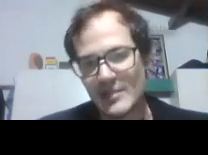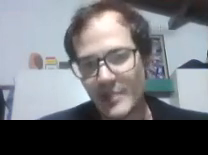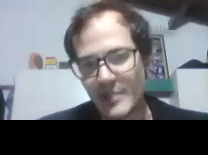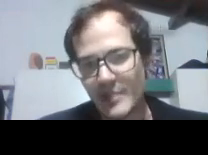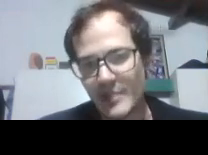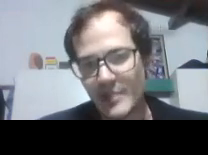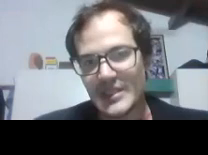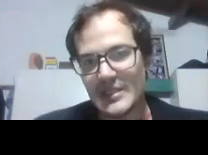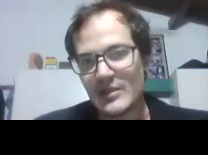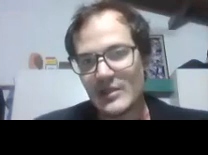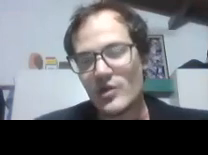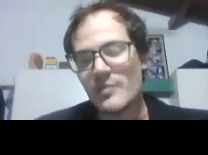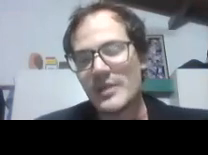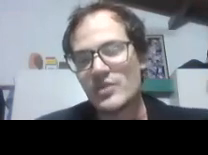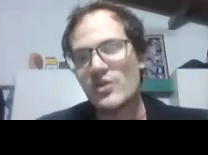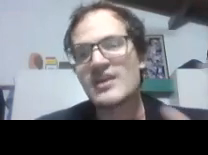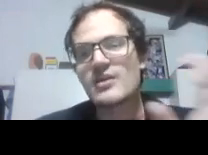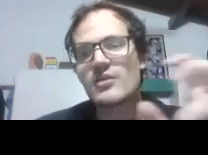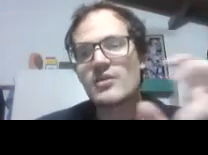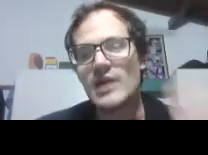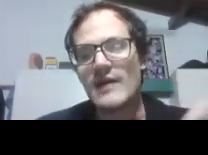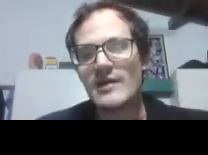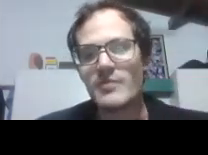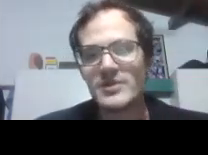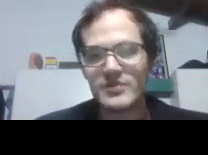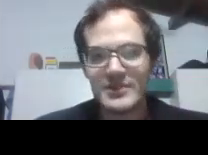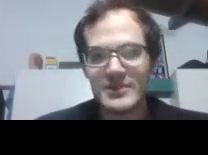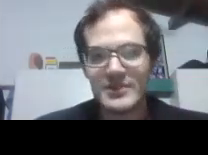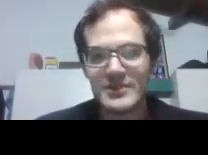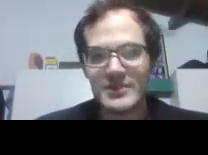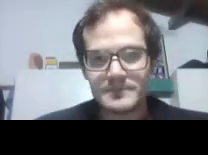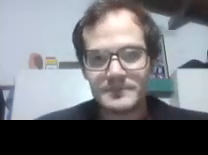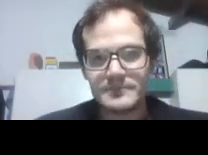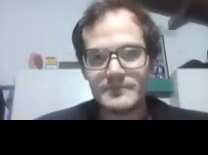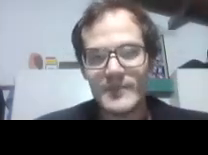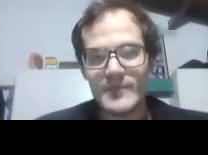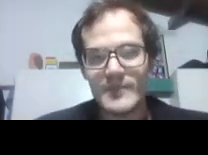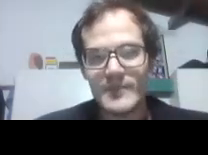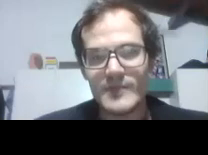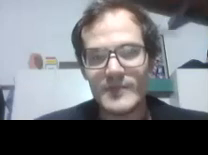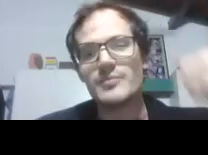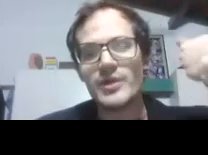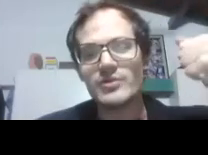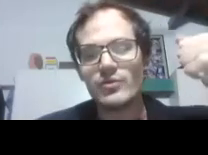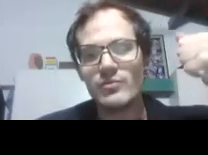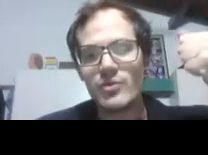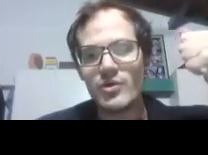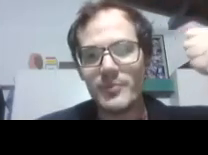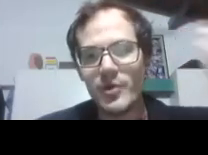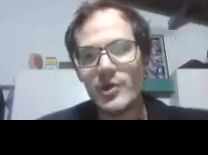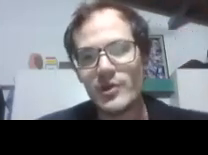ser español. Y los españoles que controlaban el comercio internacional, además habían impuesto